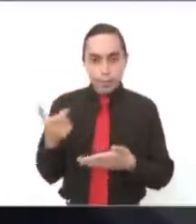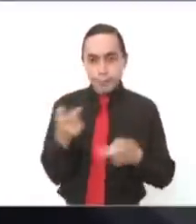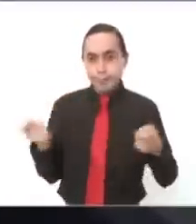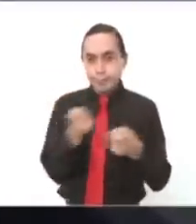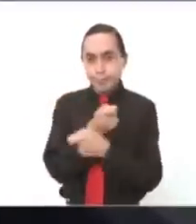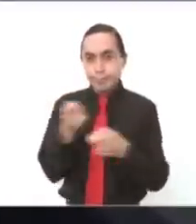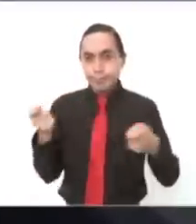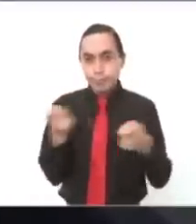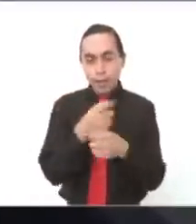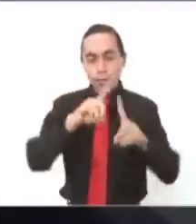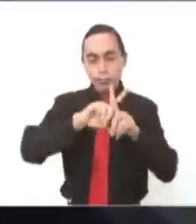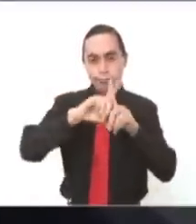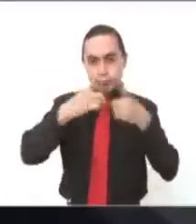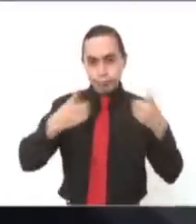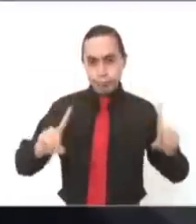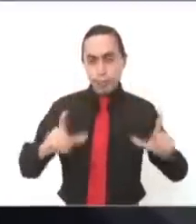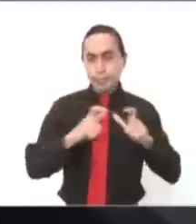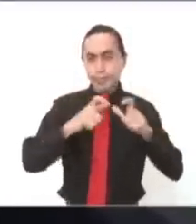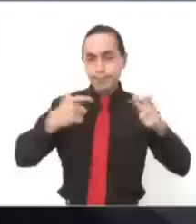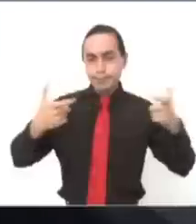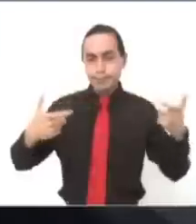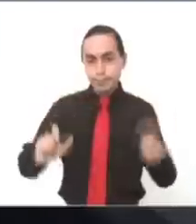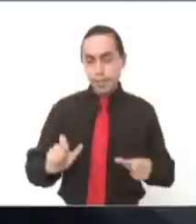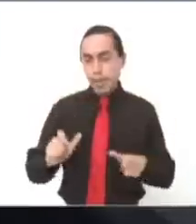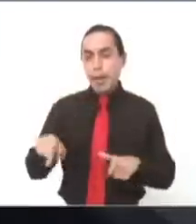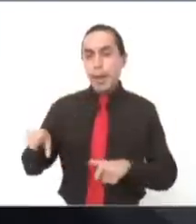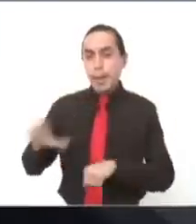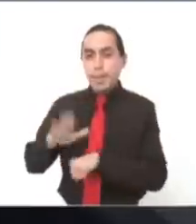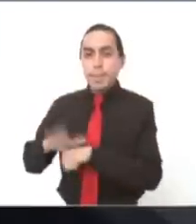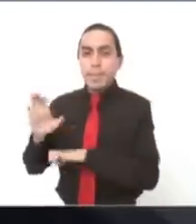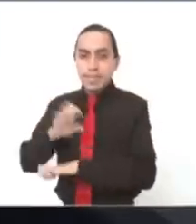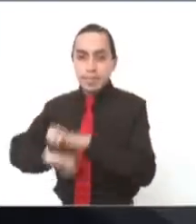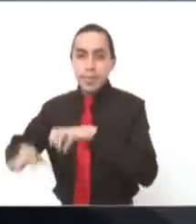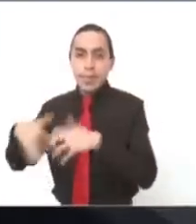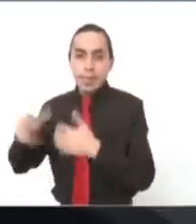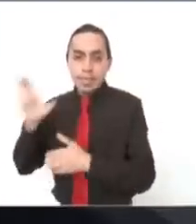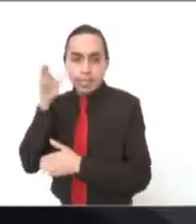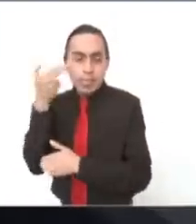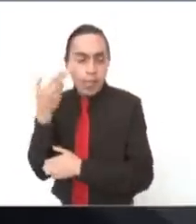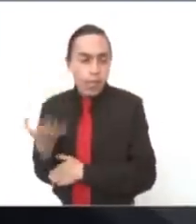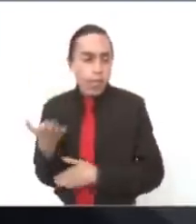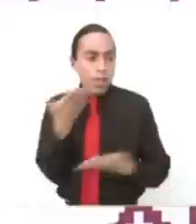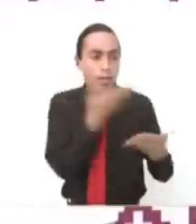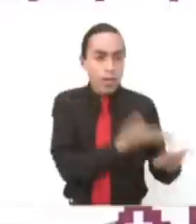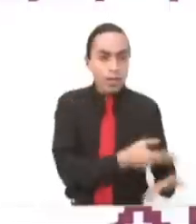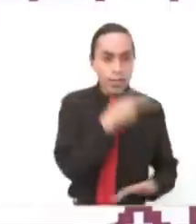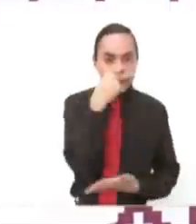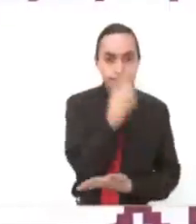desarrollado constantemente y cada vez más empresas chinas han echado raíces en México.